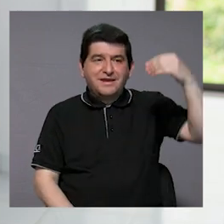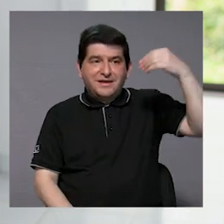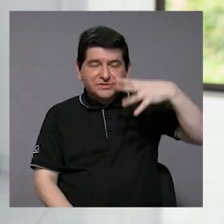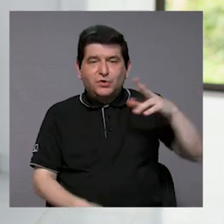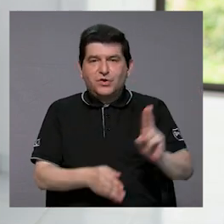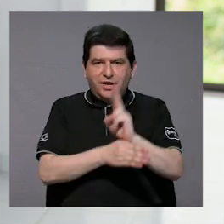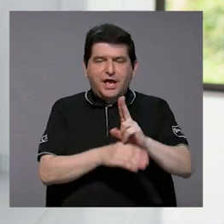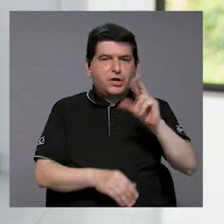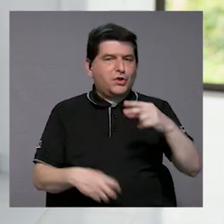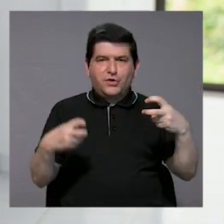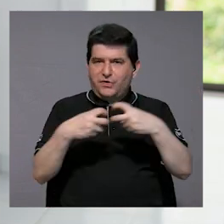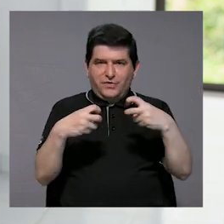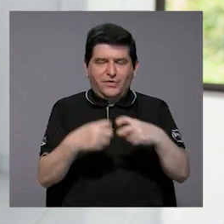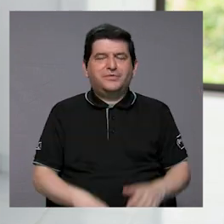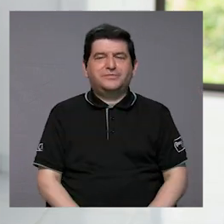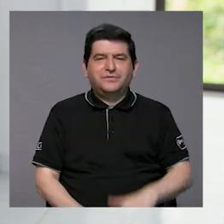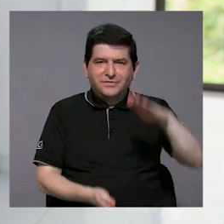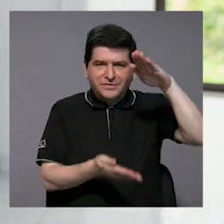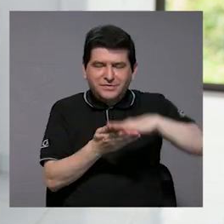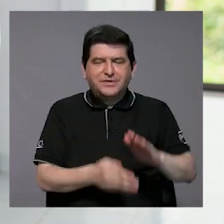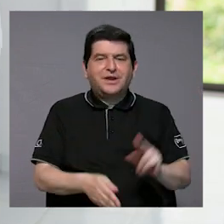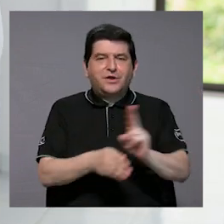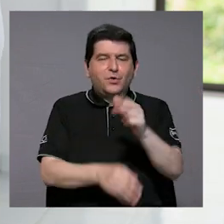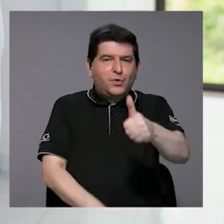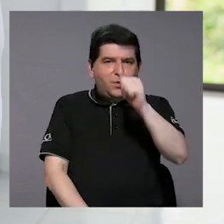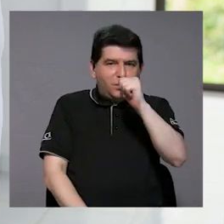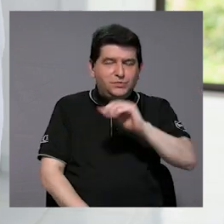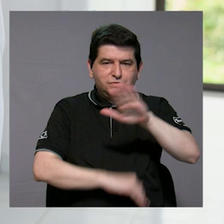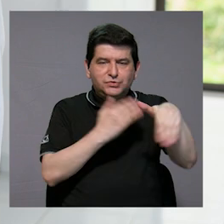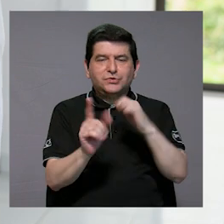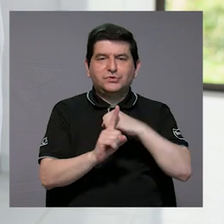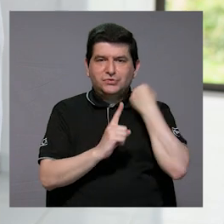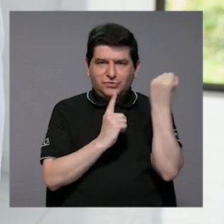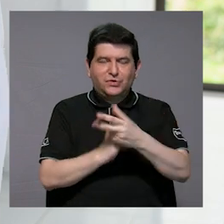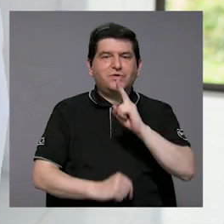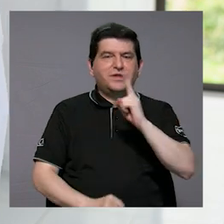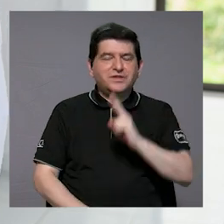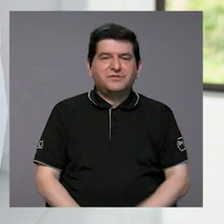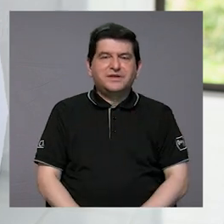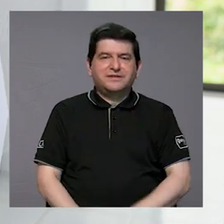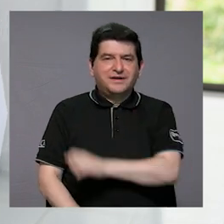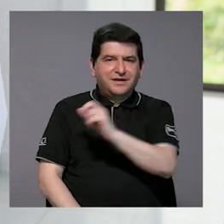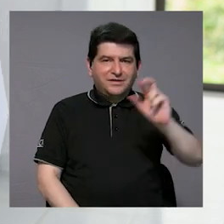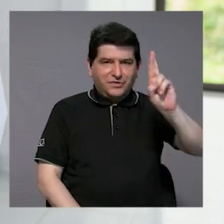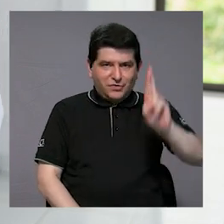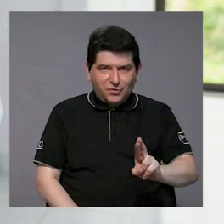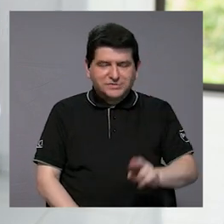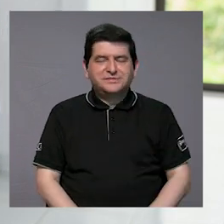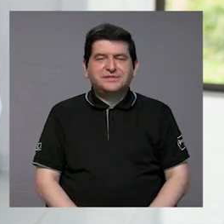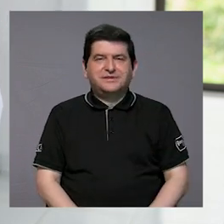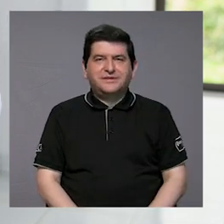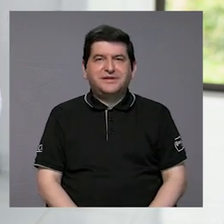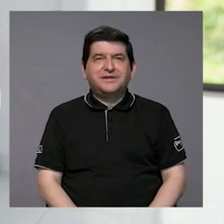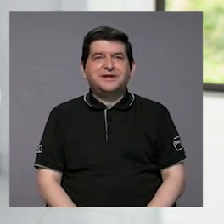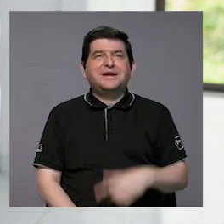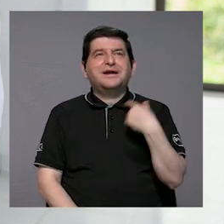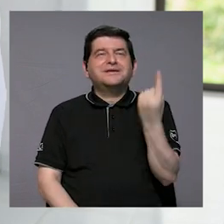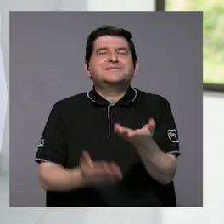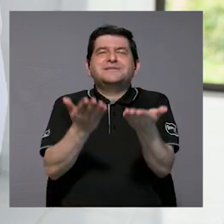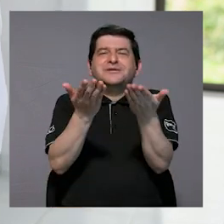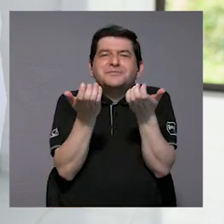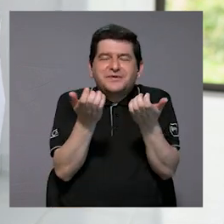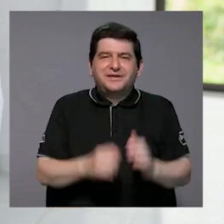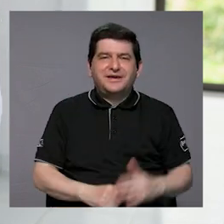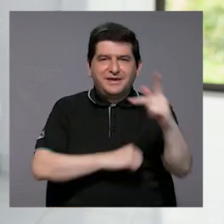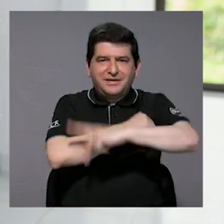energía solar, ¿verdad?, en vez de electricidad, reducir el uso de agua, que en sí todas las condiciones de verdad lleven a Costa Rica a lo que